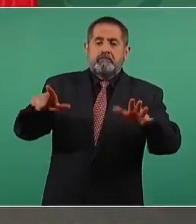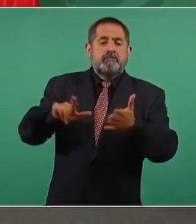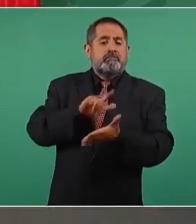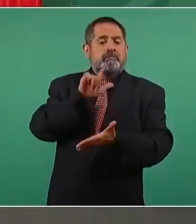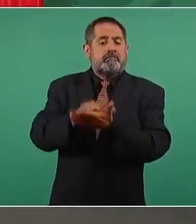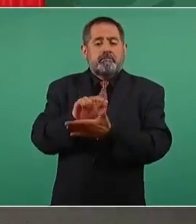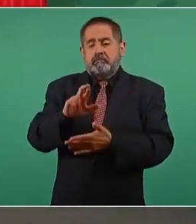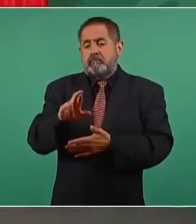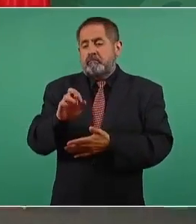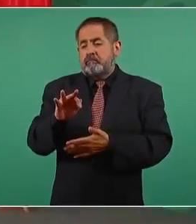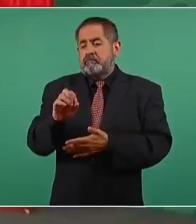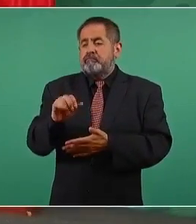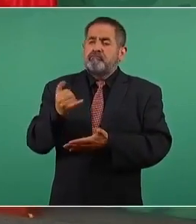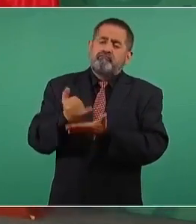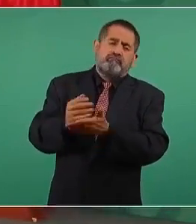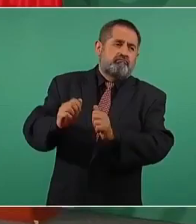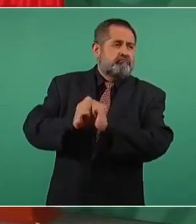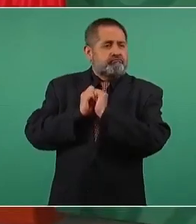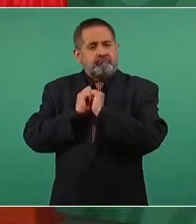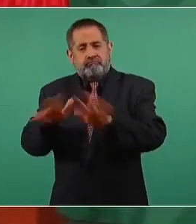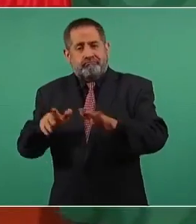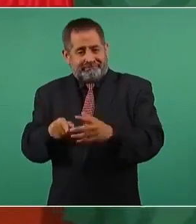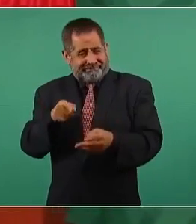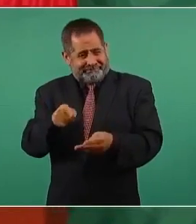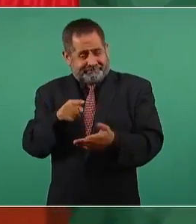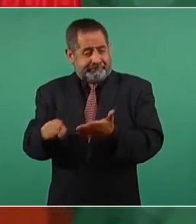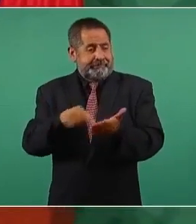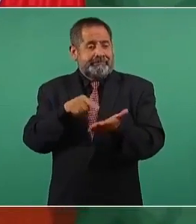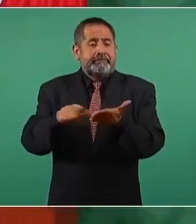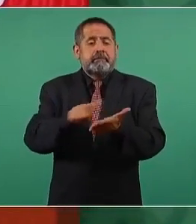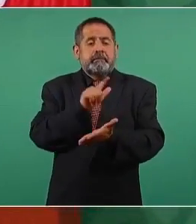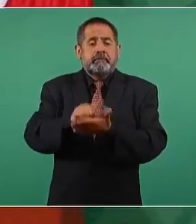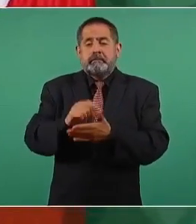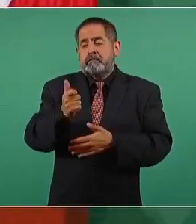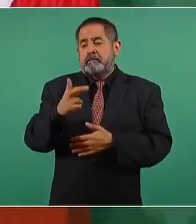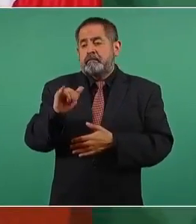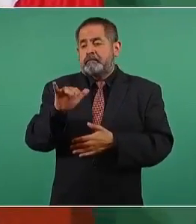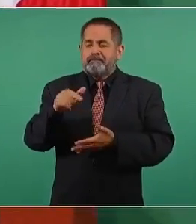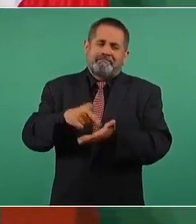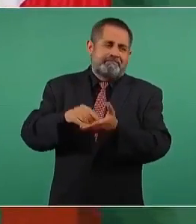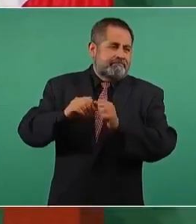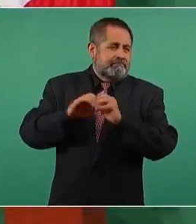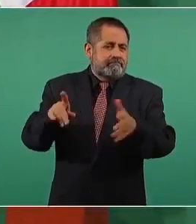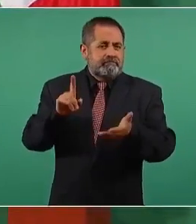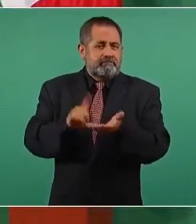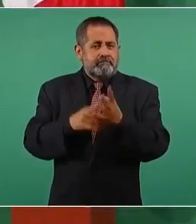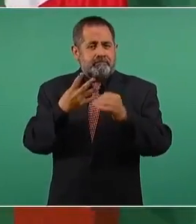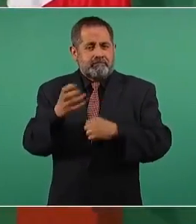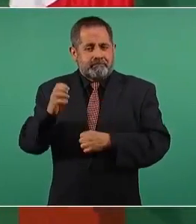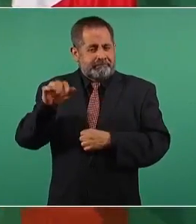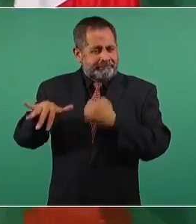de reforma, ahí se dio a conocer la ley agraria de